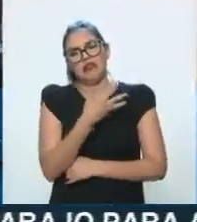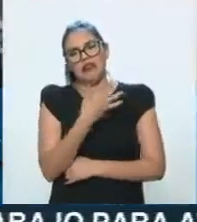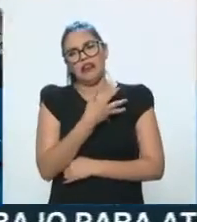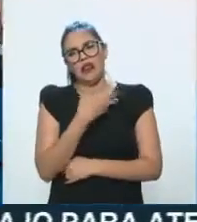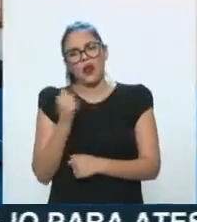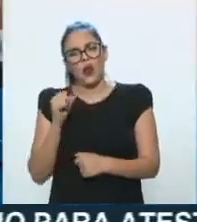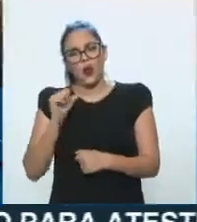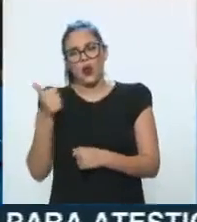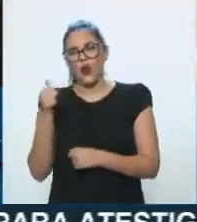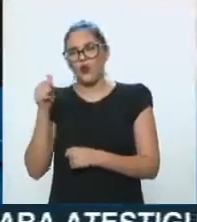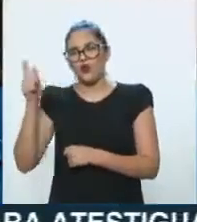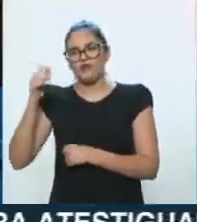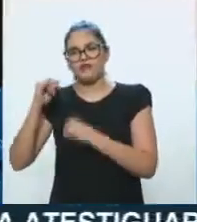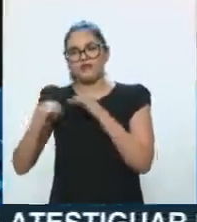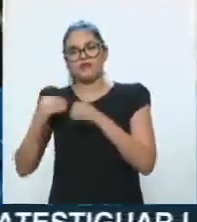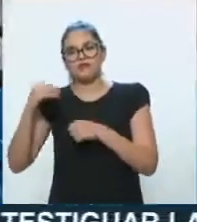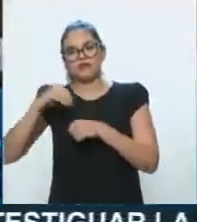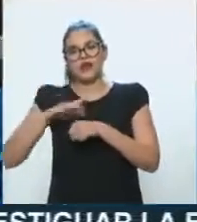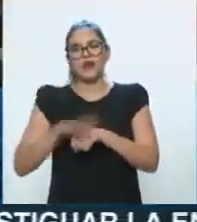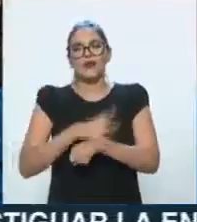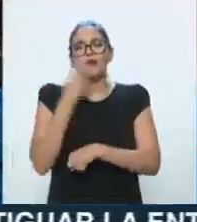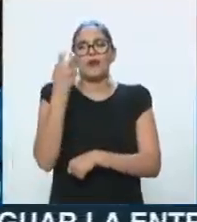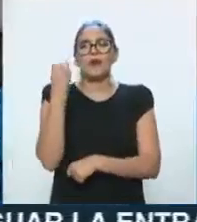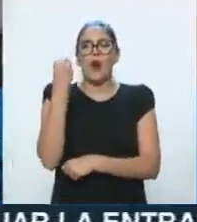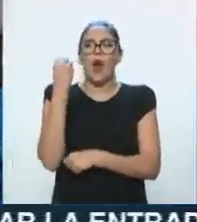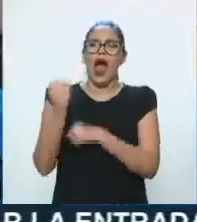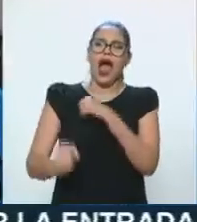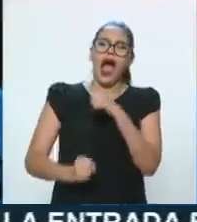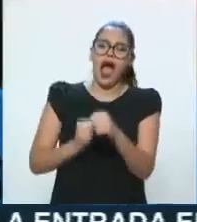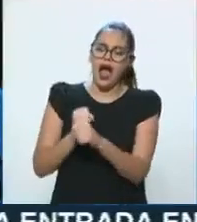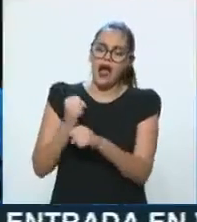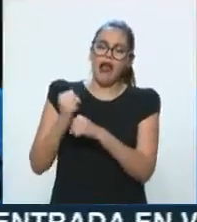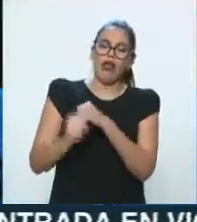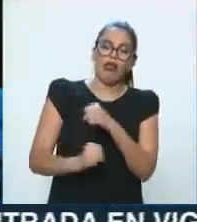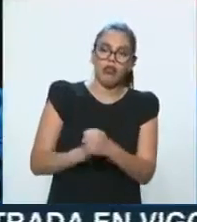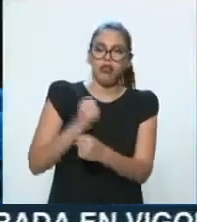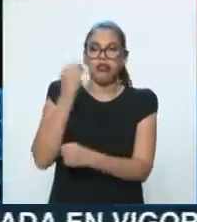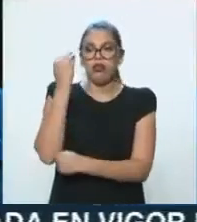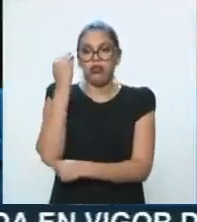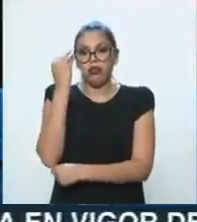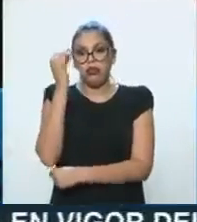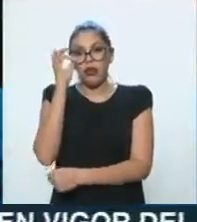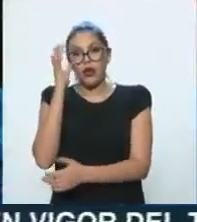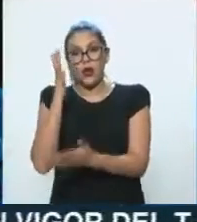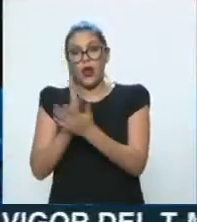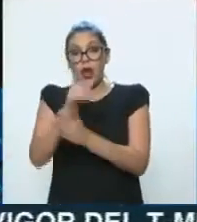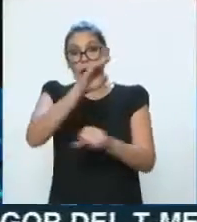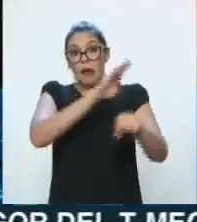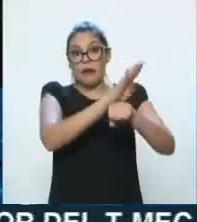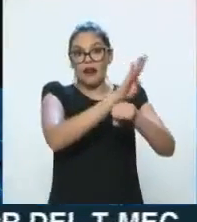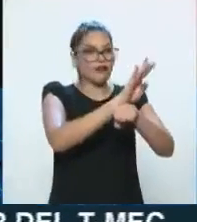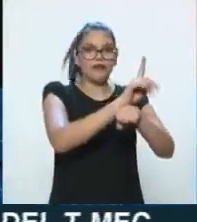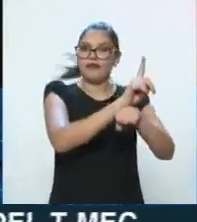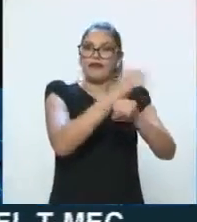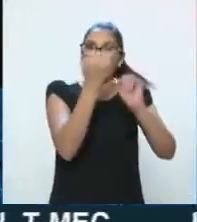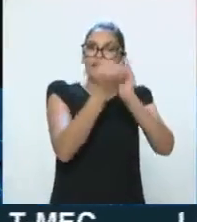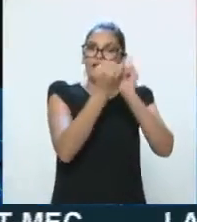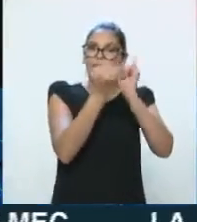componente internacional por eso ha durado tantos años en este caso porque tiene no solamente el componente de brasil